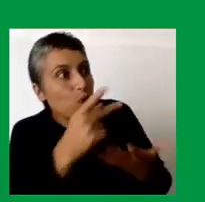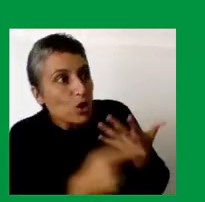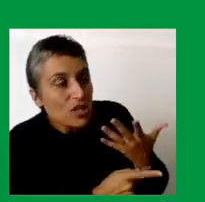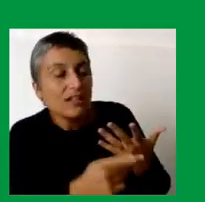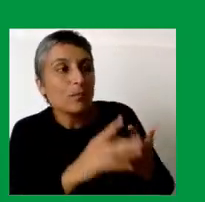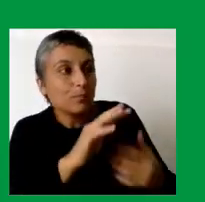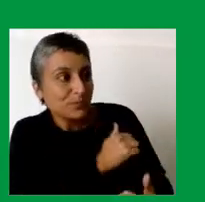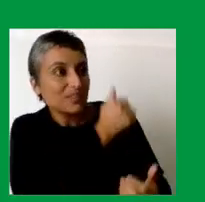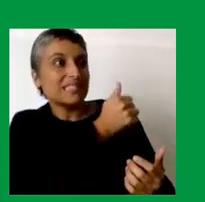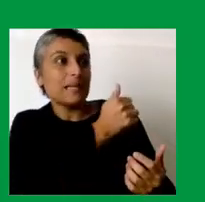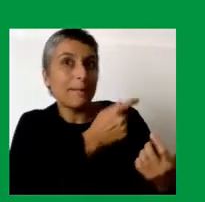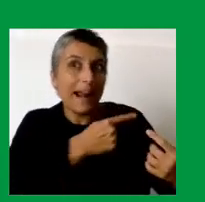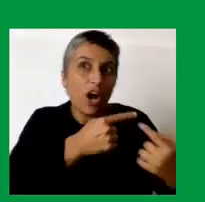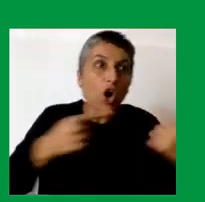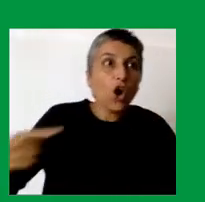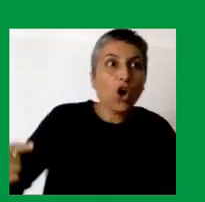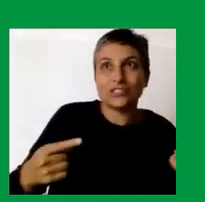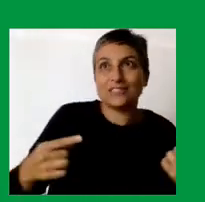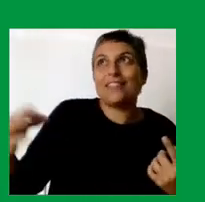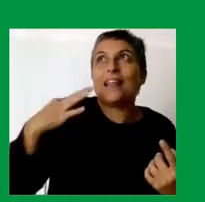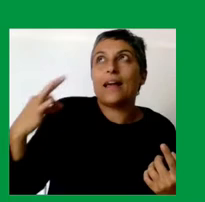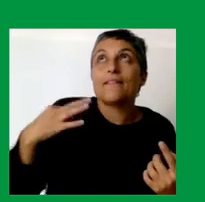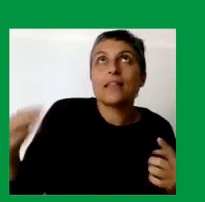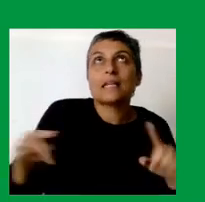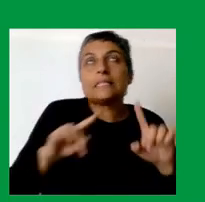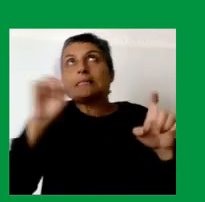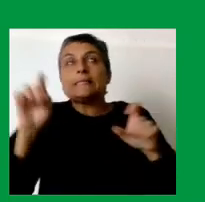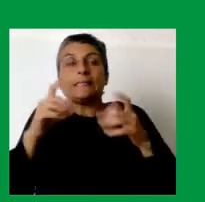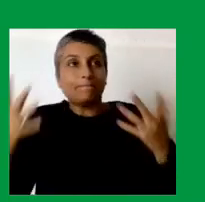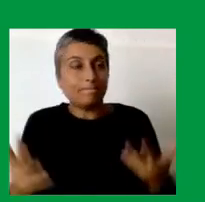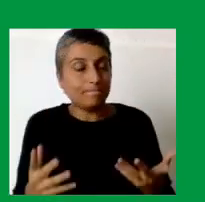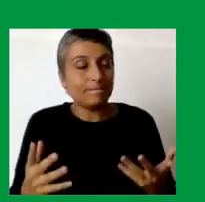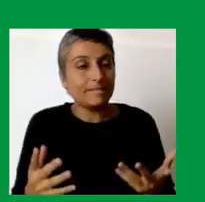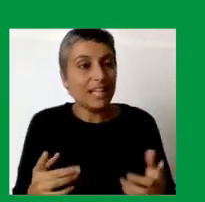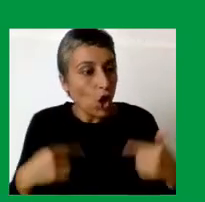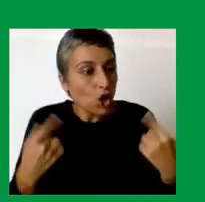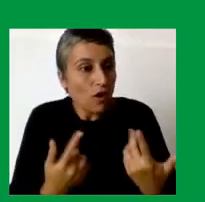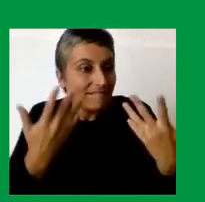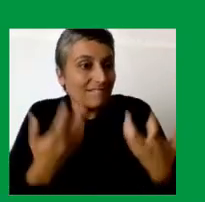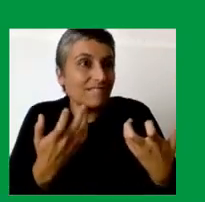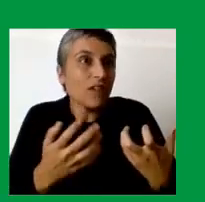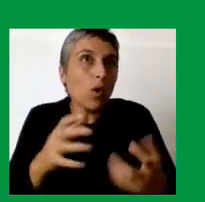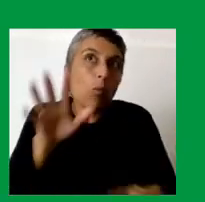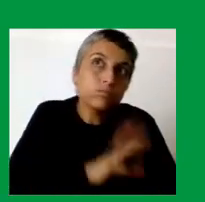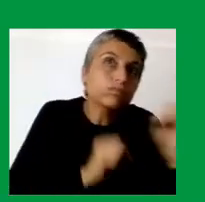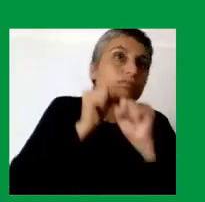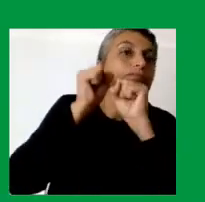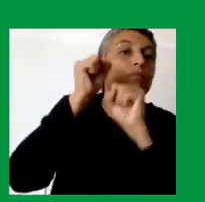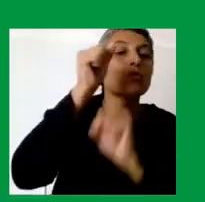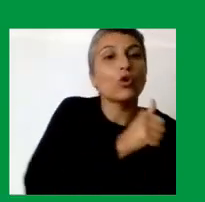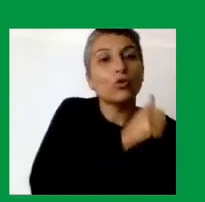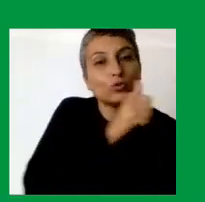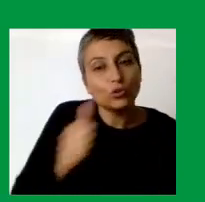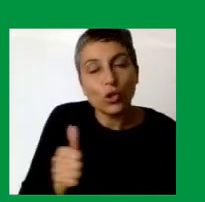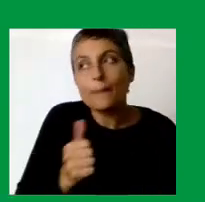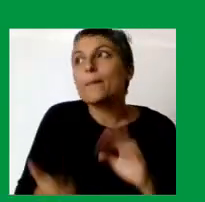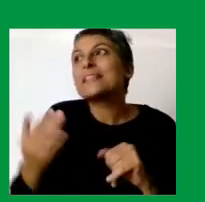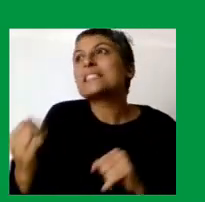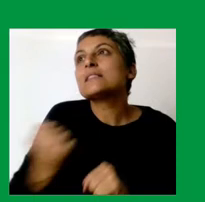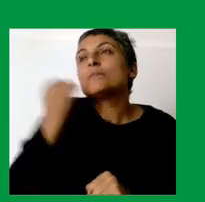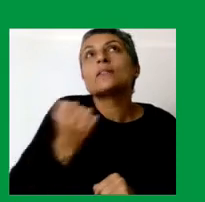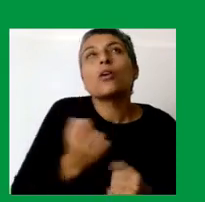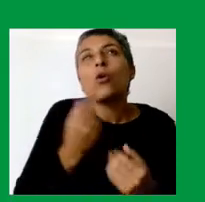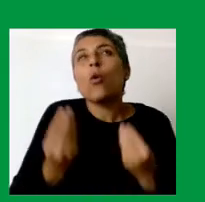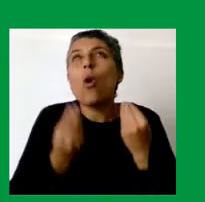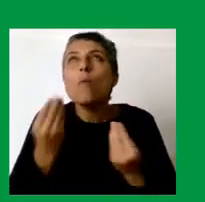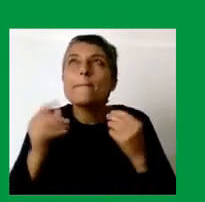cuestiones que nos interpelan y que queremos encontrar soluciones. Lo más importante siempre son las preguntas, ¿no?